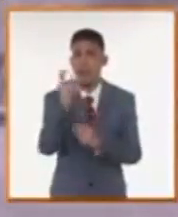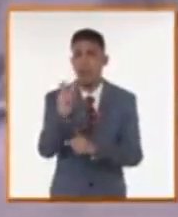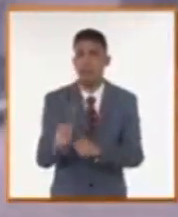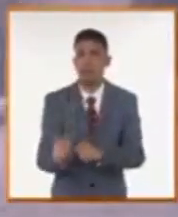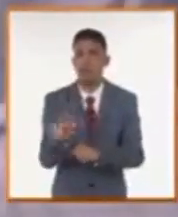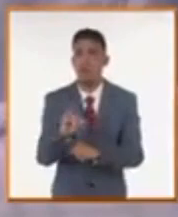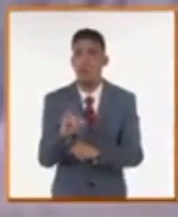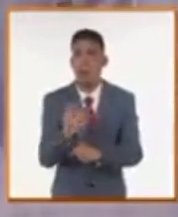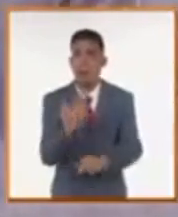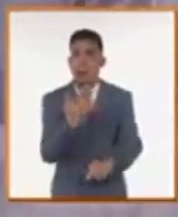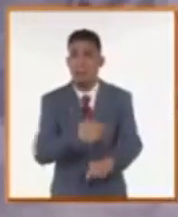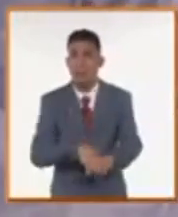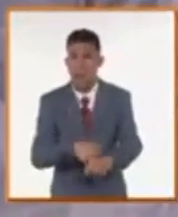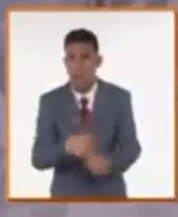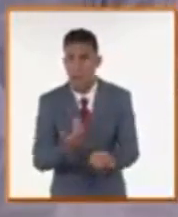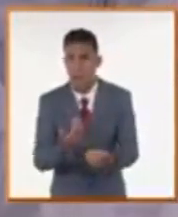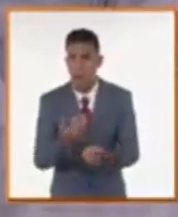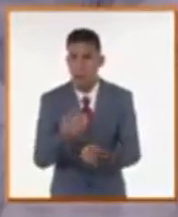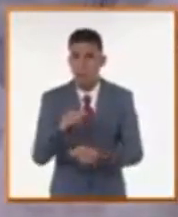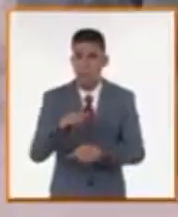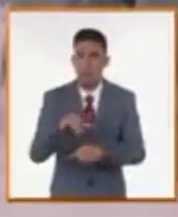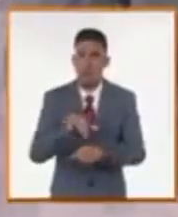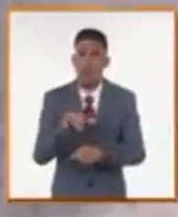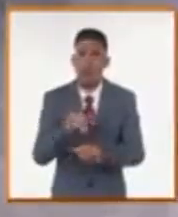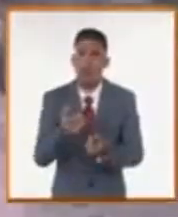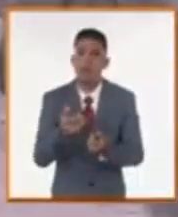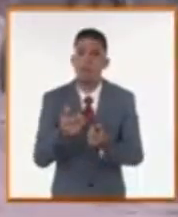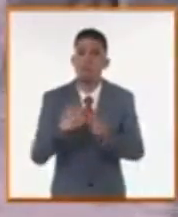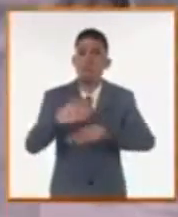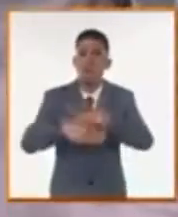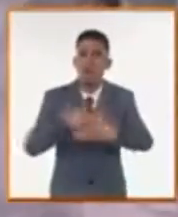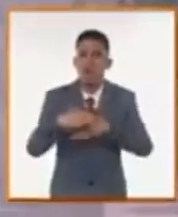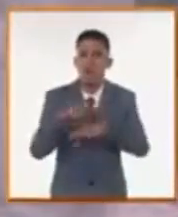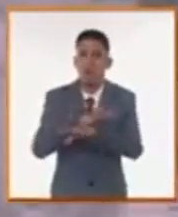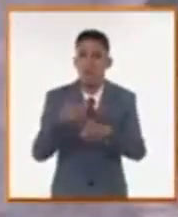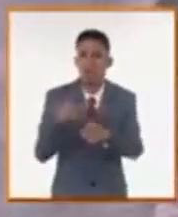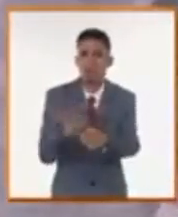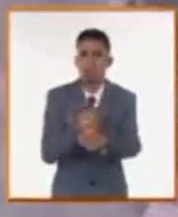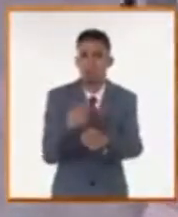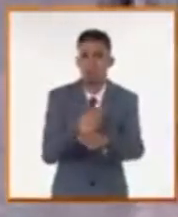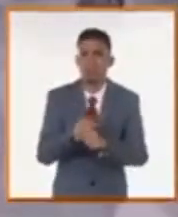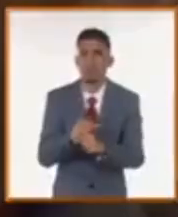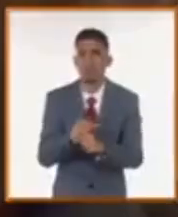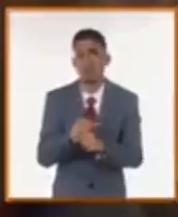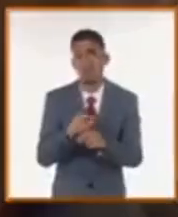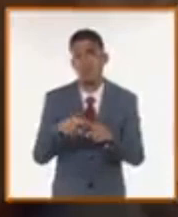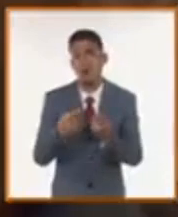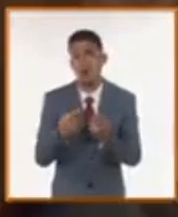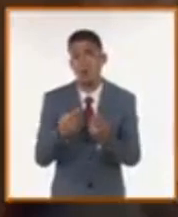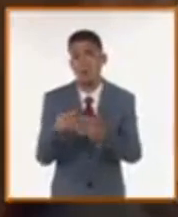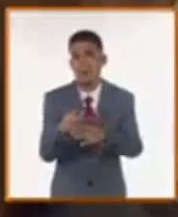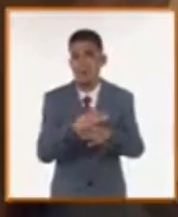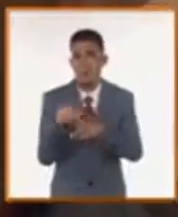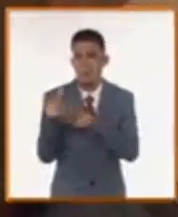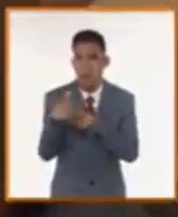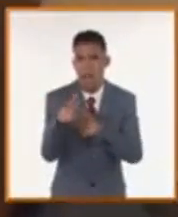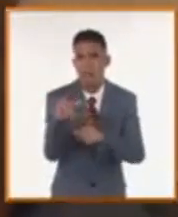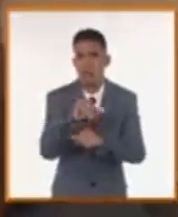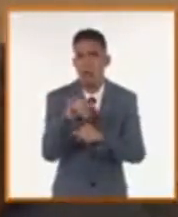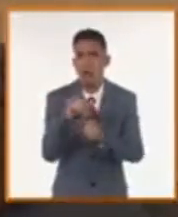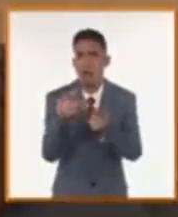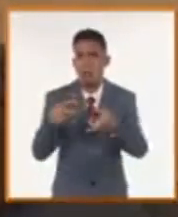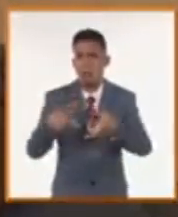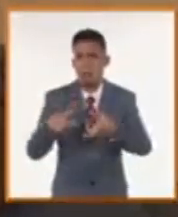tenían problemas de las acciones combativas de los FAPLA. Se le comenzó a dar asistencia médica y se creó un